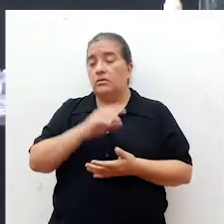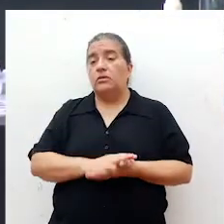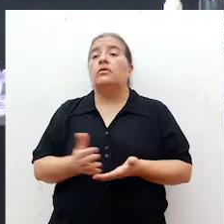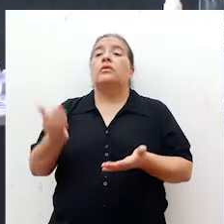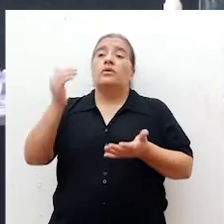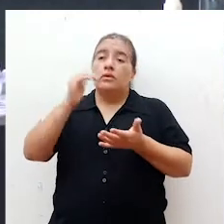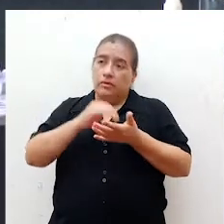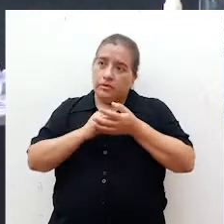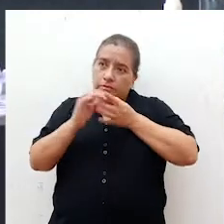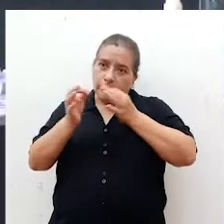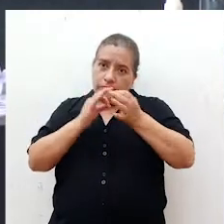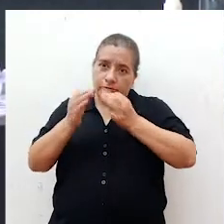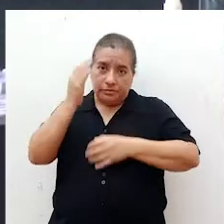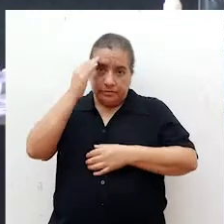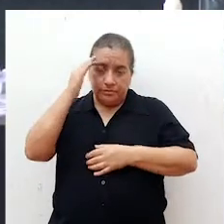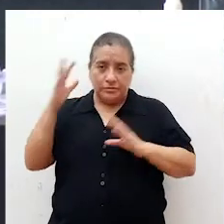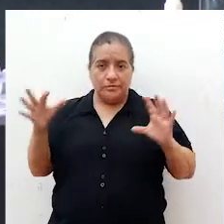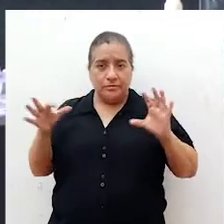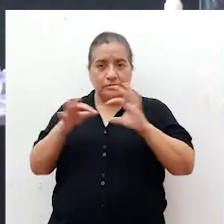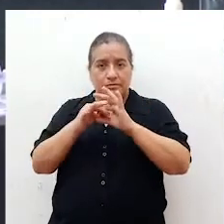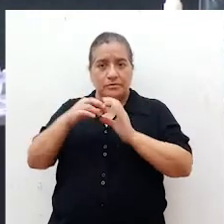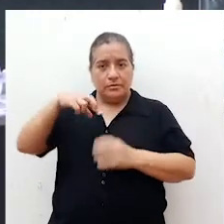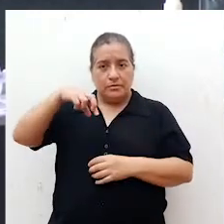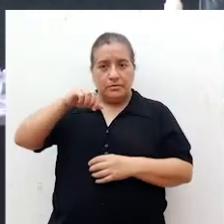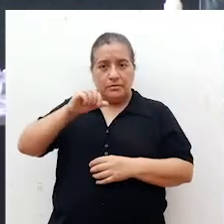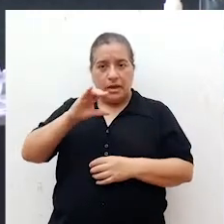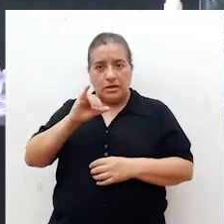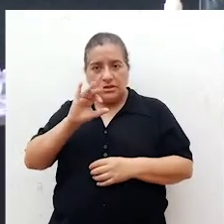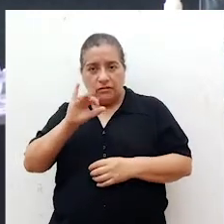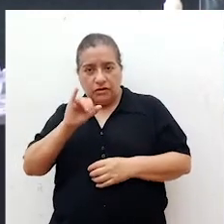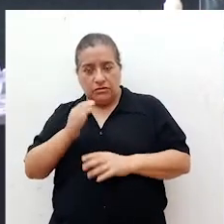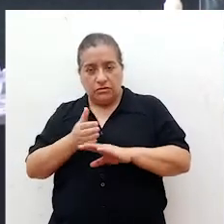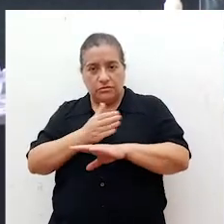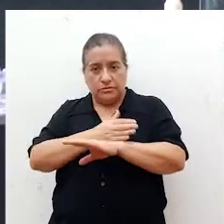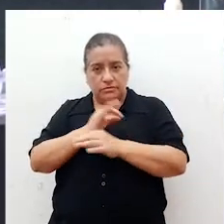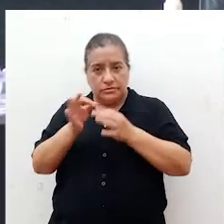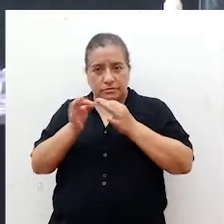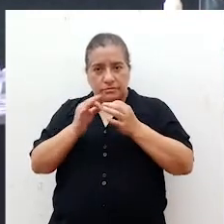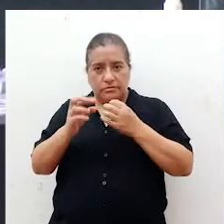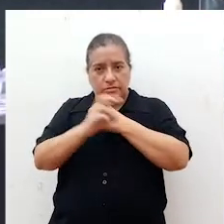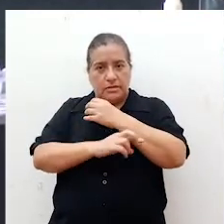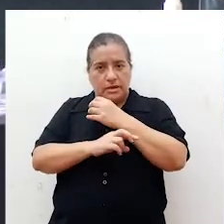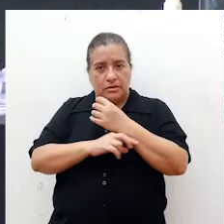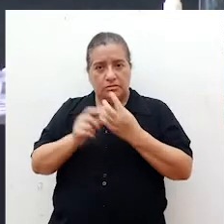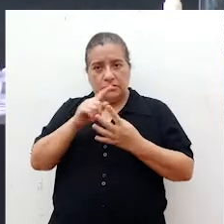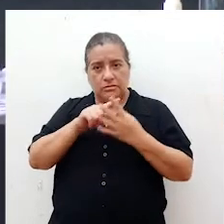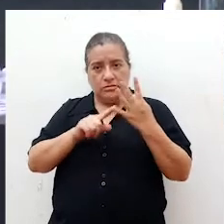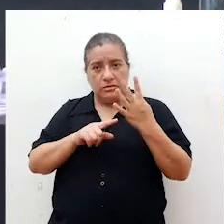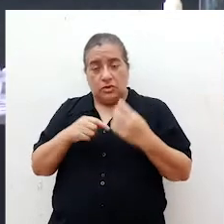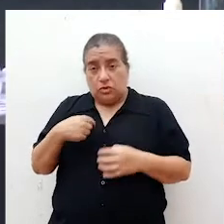Pruebas al canto, el Perú pertenece a la Alianza del Pacífico, como dije,